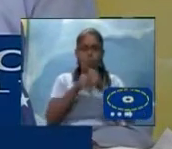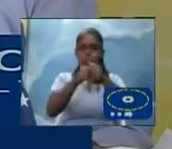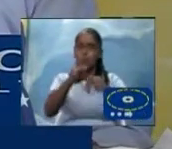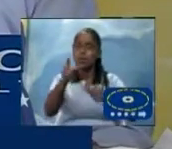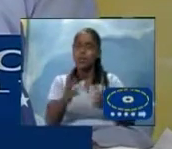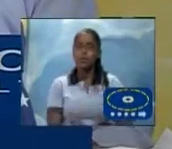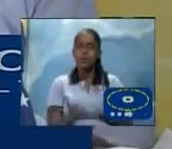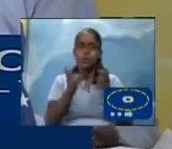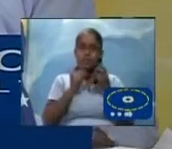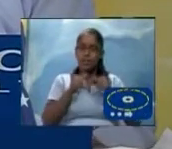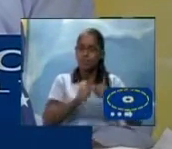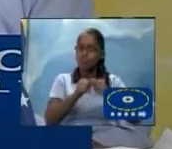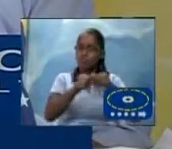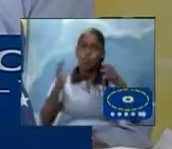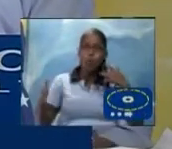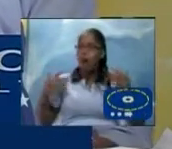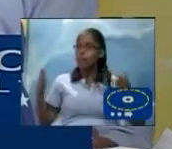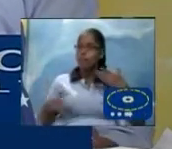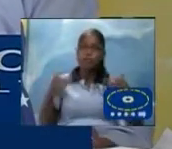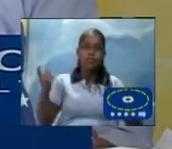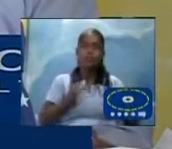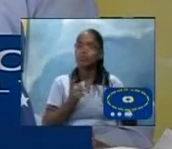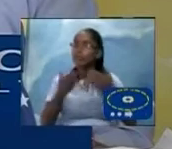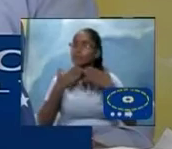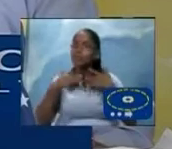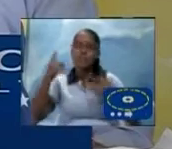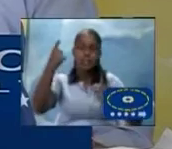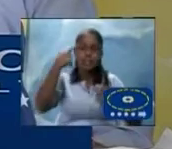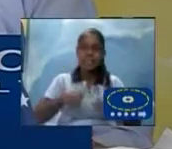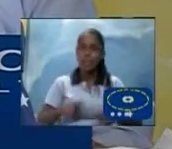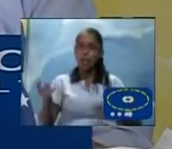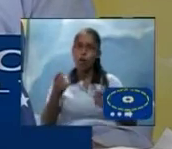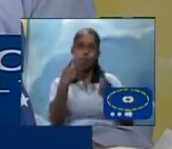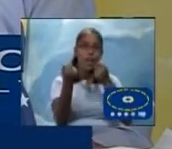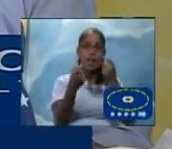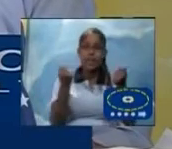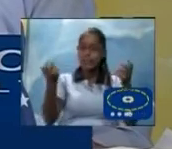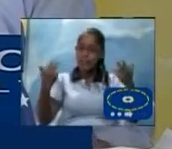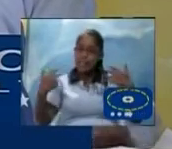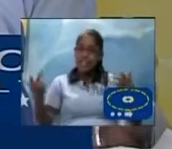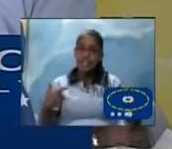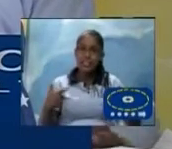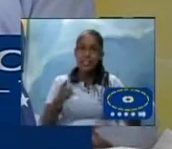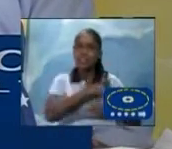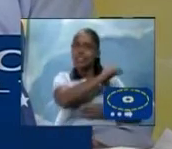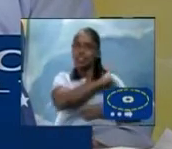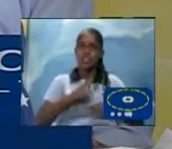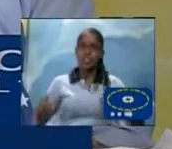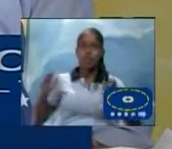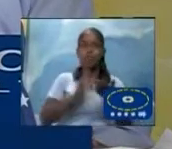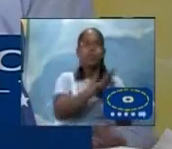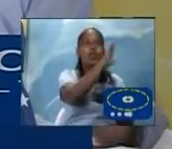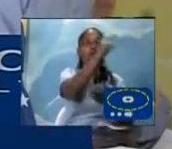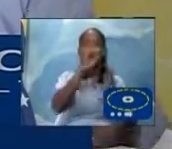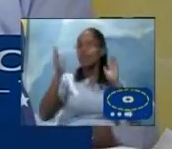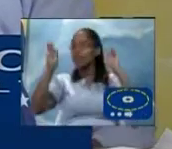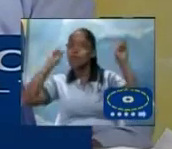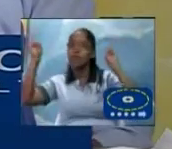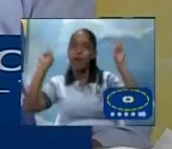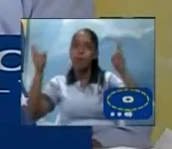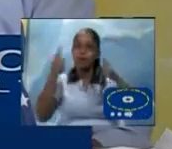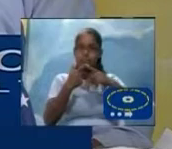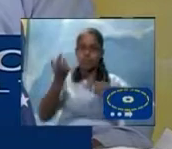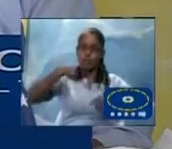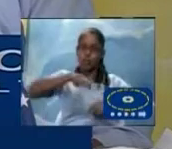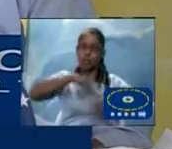vida, continúan su afán, su ansiedad, deseo de enriquecerse, deseo de gloria, de fama. Pero